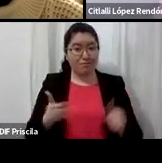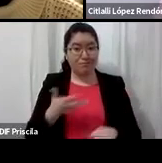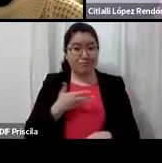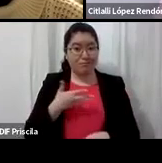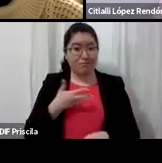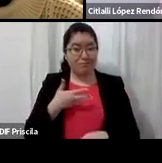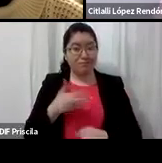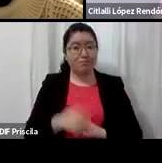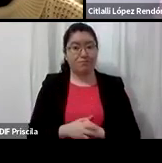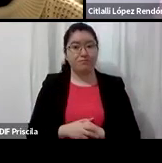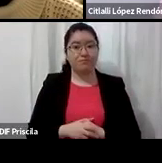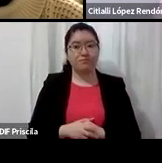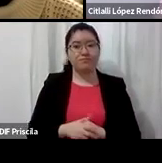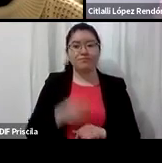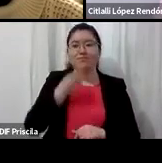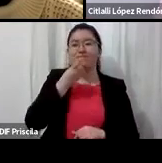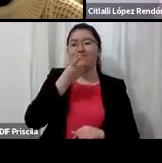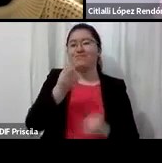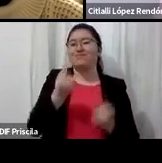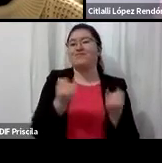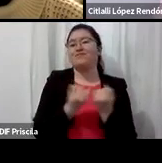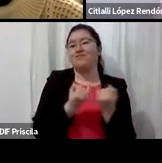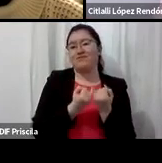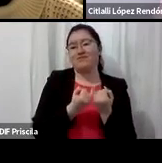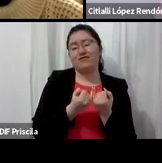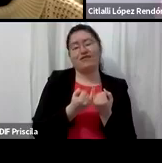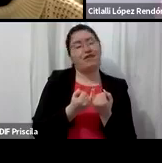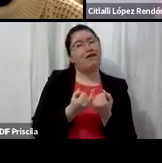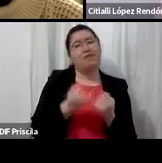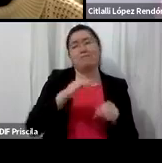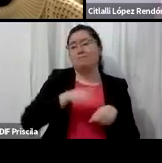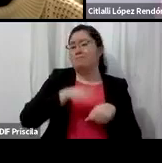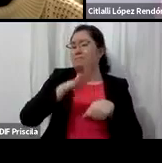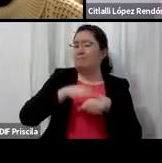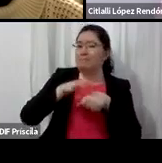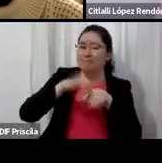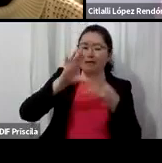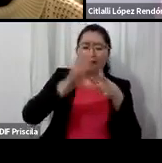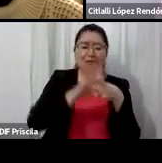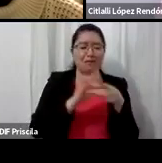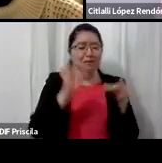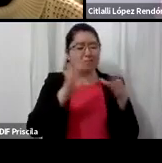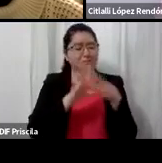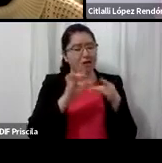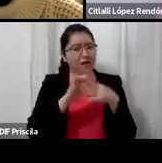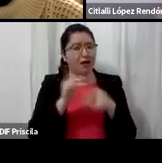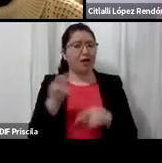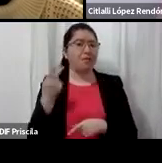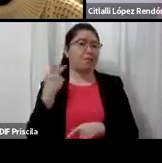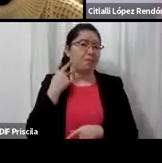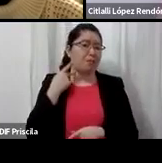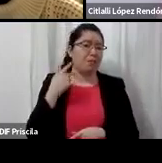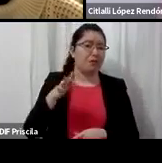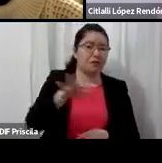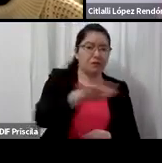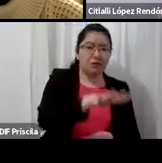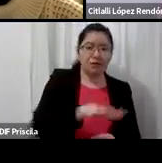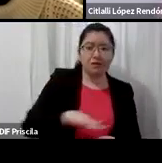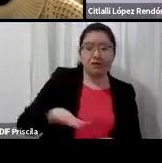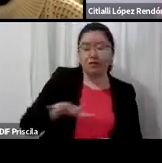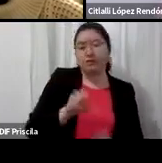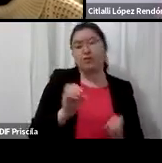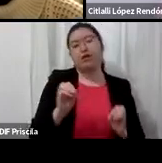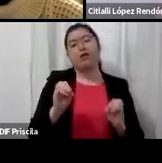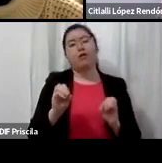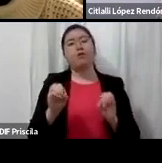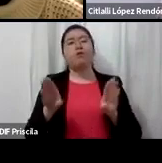Por ahí diría, pues hay muchas cosas que decir, pero sobre política pública, sobre cómo se hace. Hay